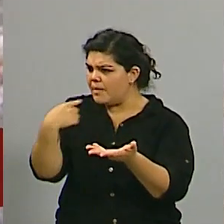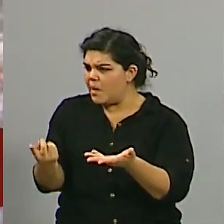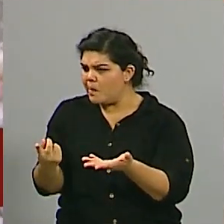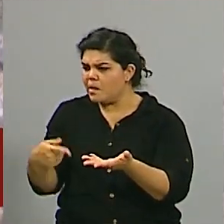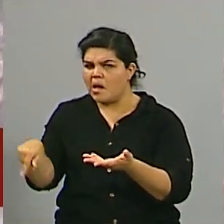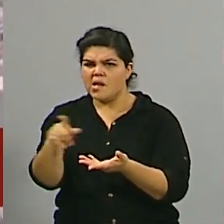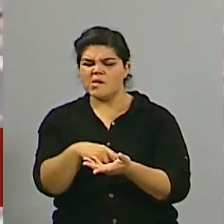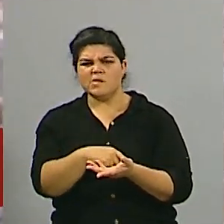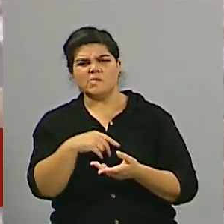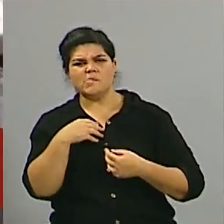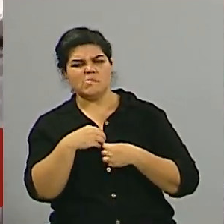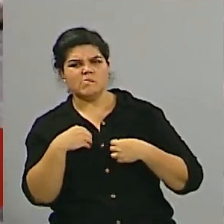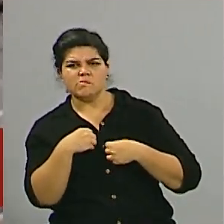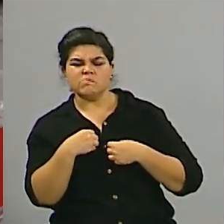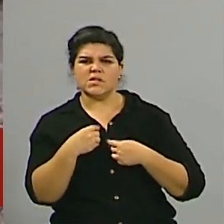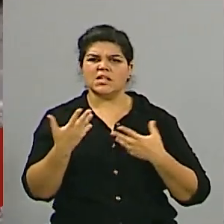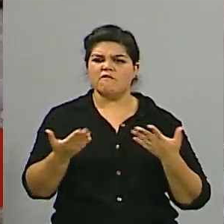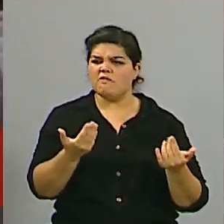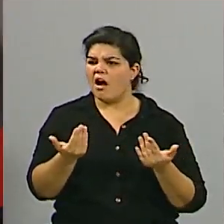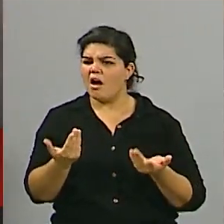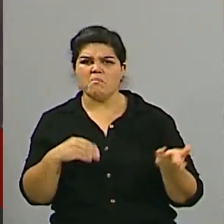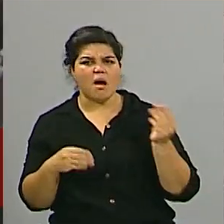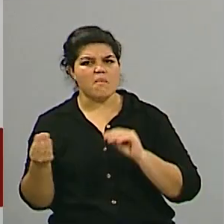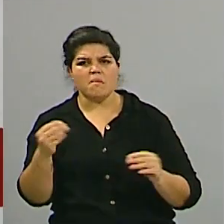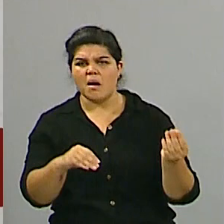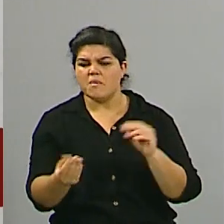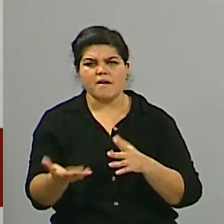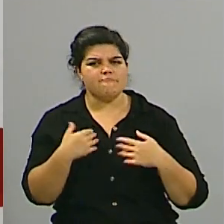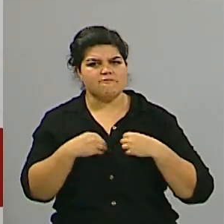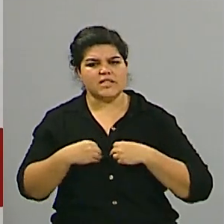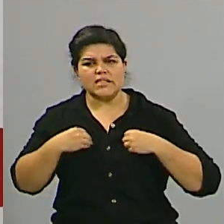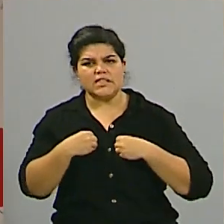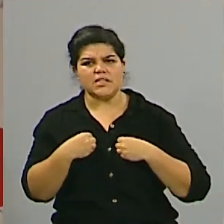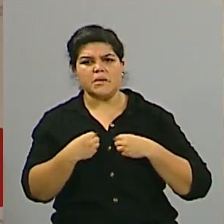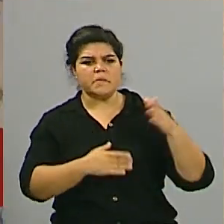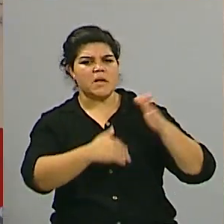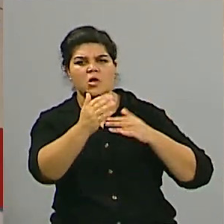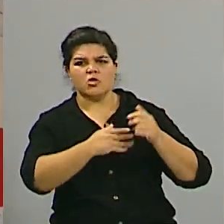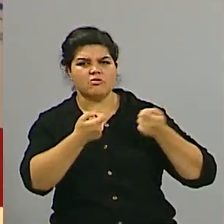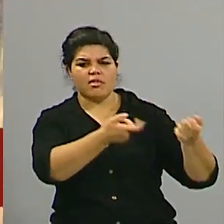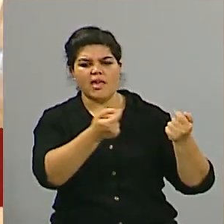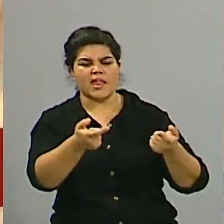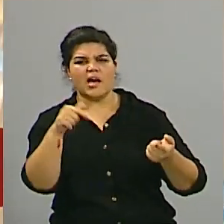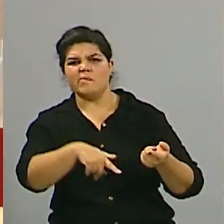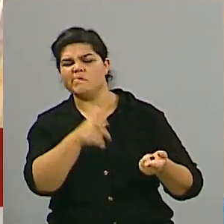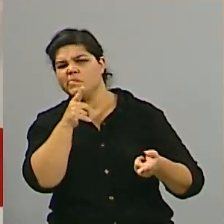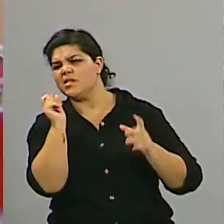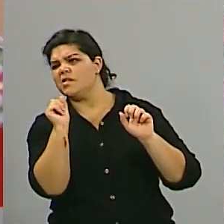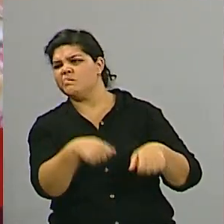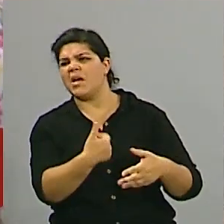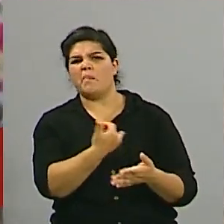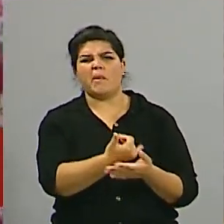y que son muy importantes, y cuando vos hablas con la gente, da la sensación que no las ven. Me parece penoso